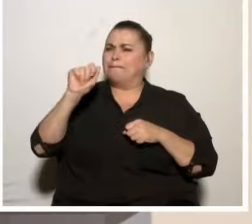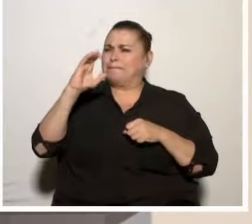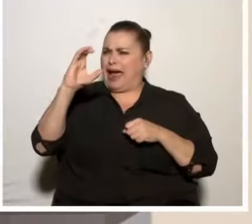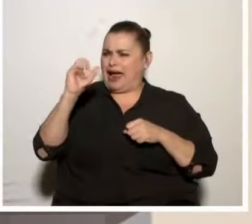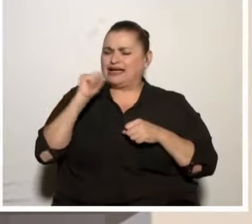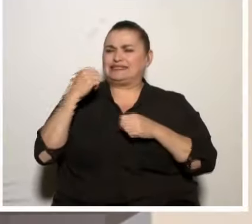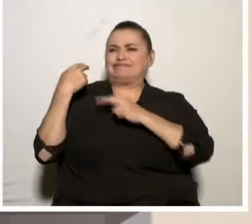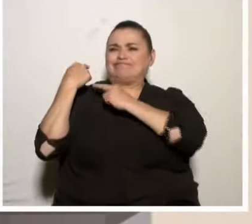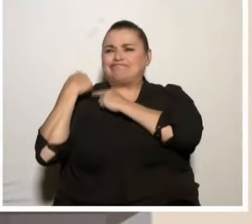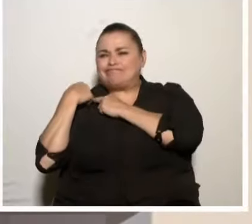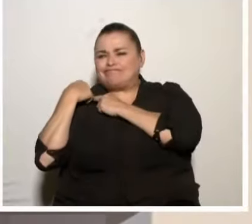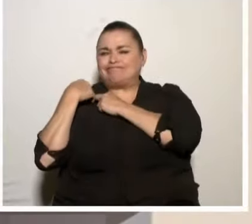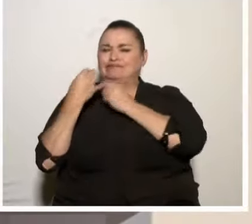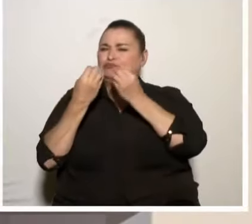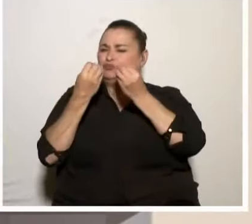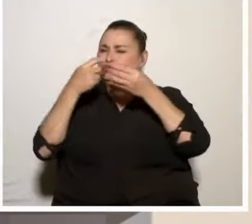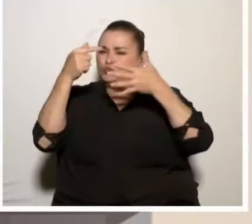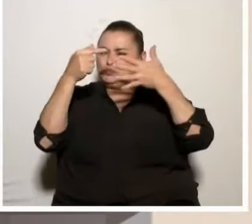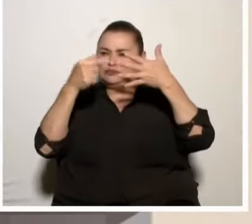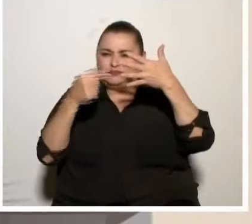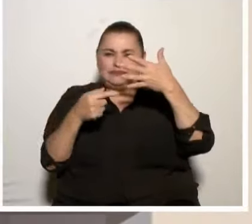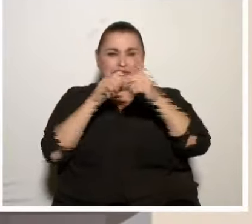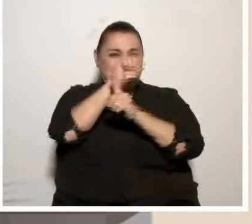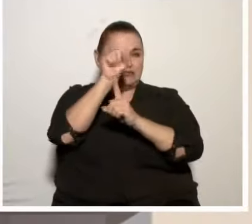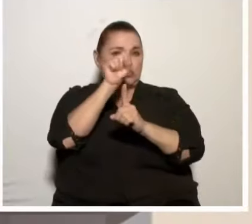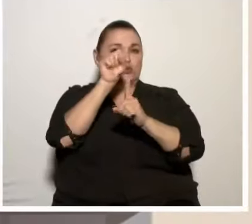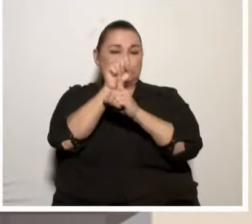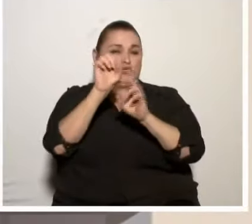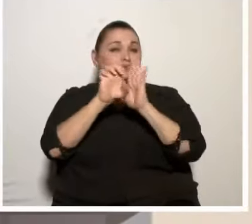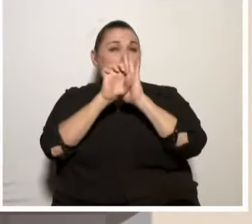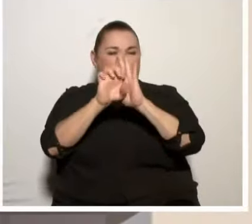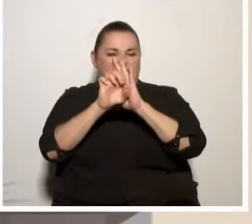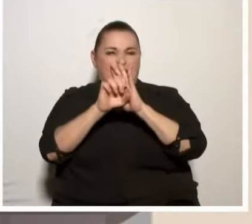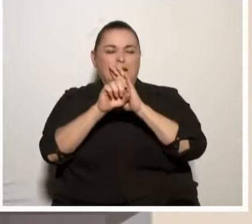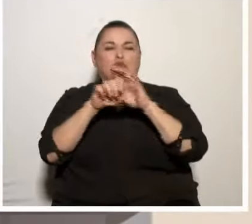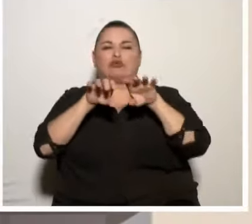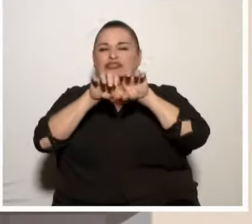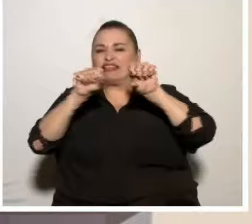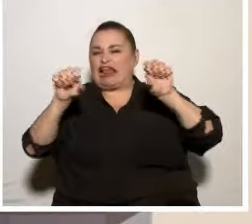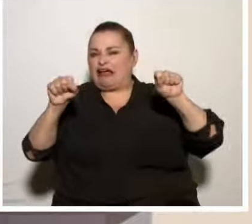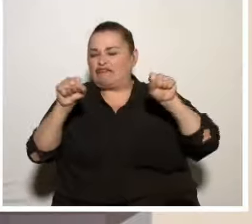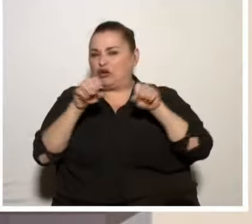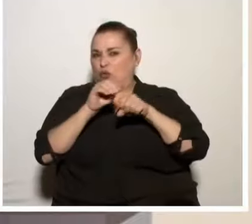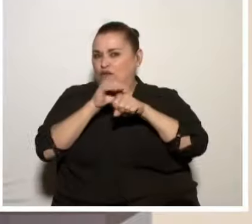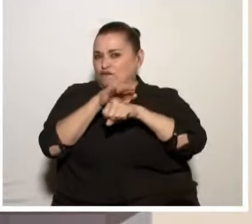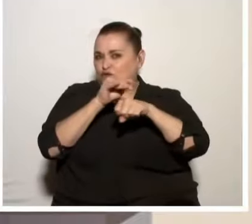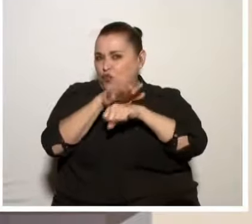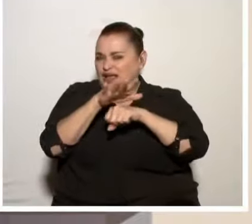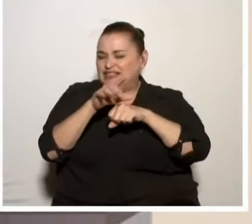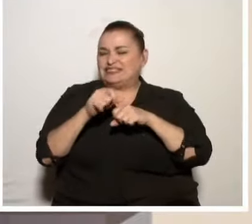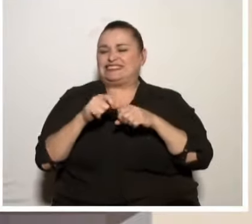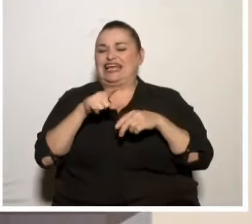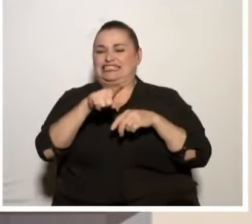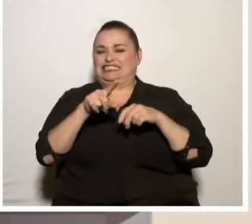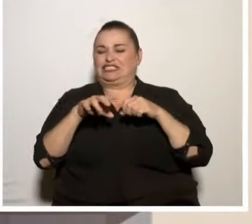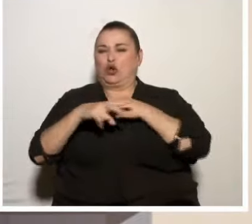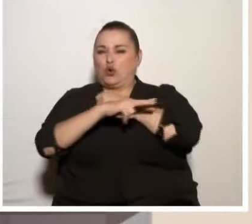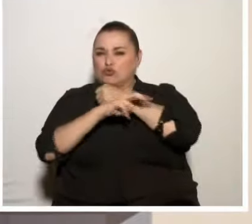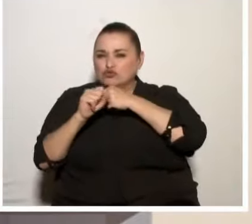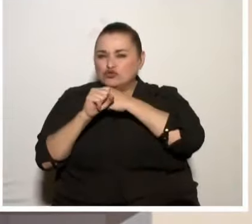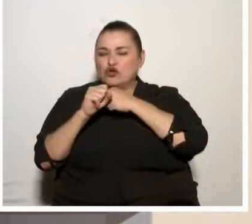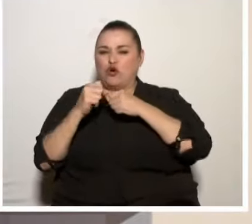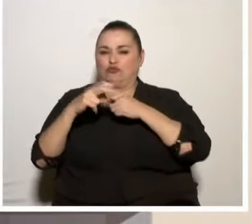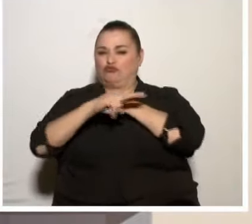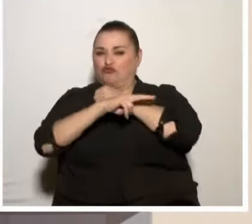sus espaldas una gran cantidad de situaciones, por ejemplo, tráfico de influencia, supuestos delitos de corrupción, estafas al